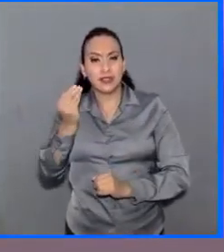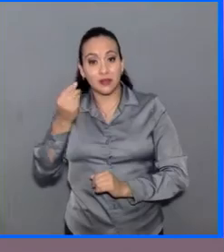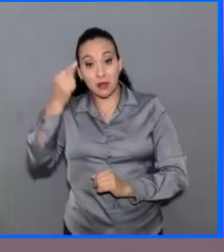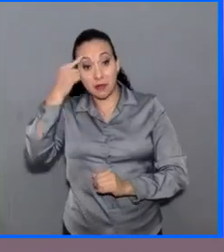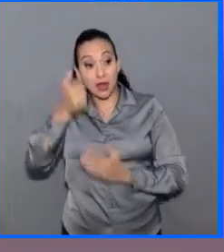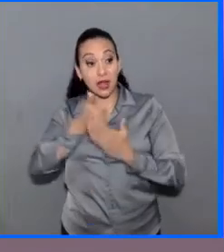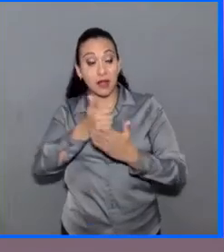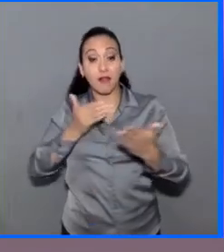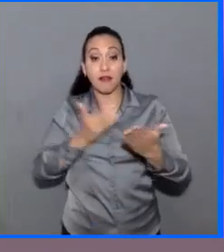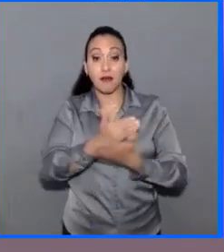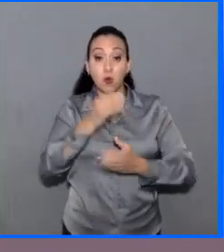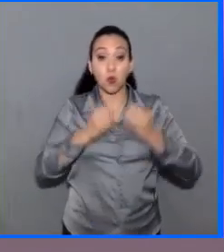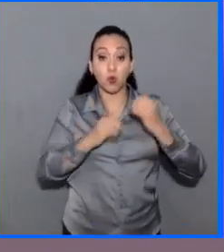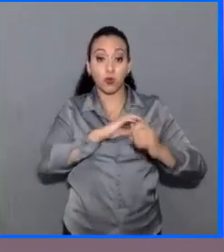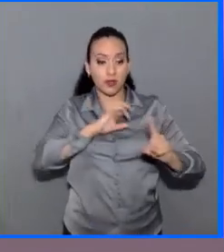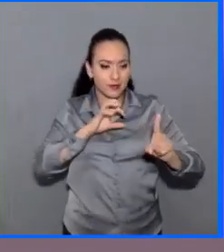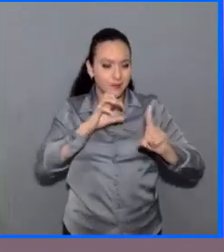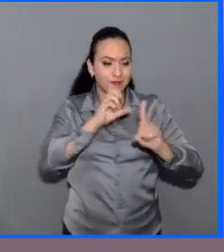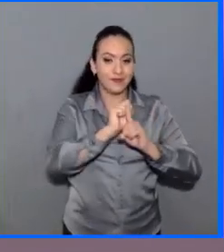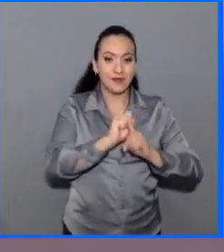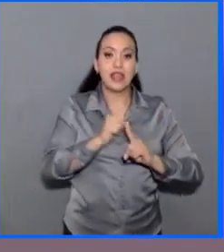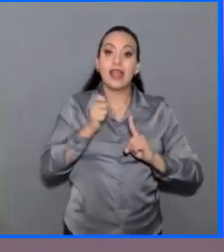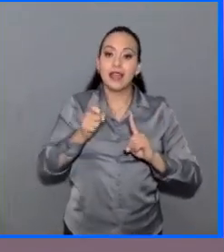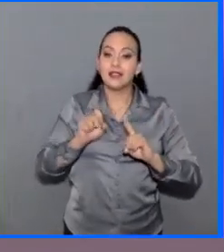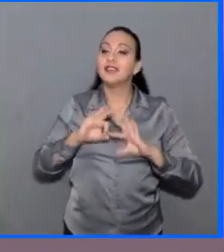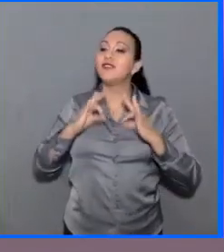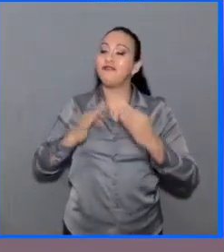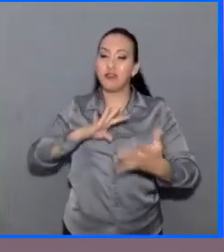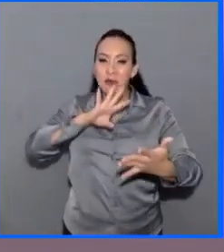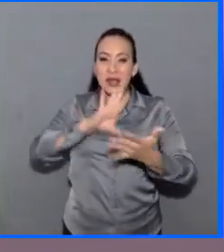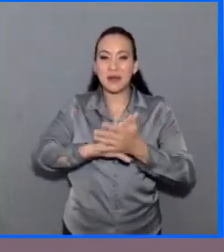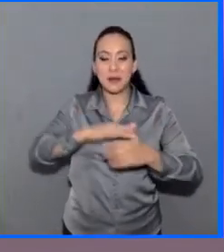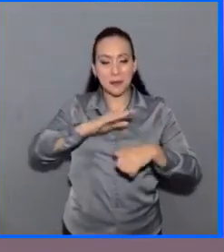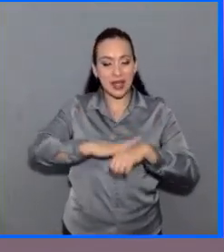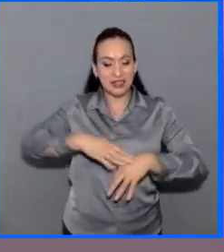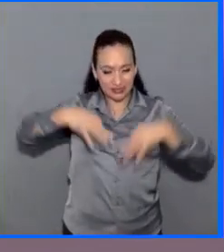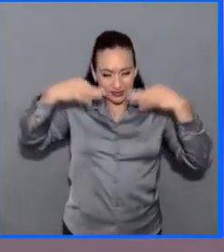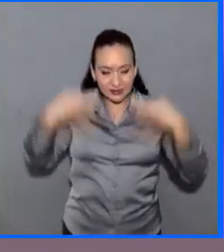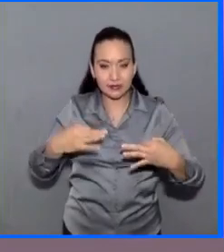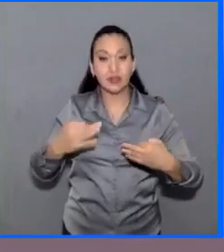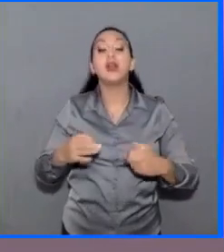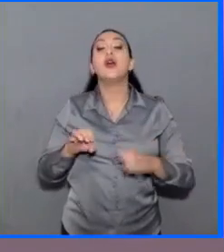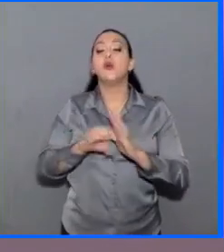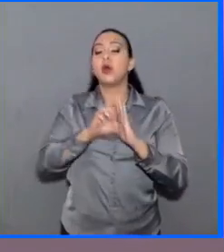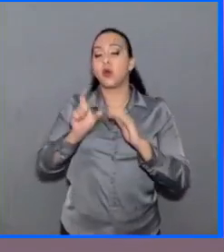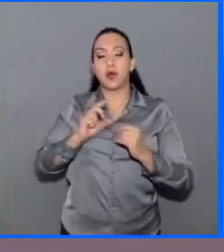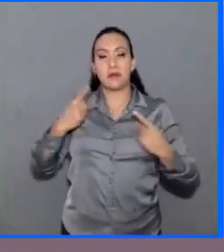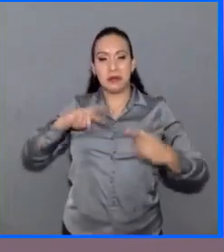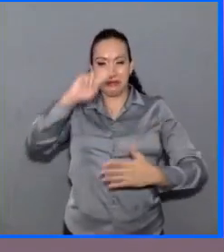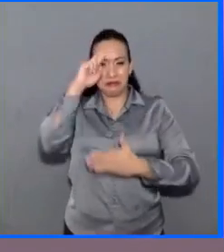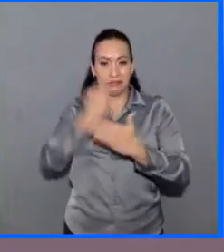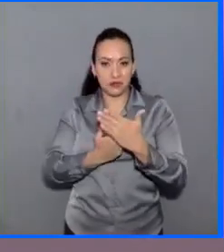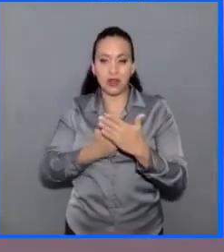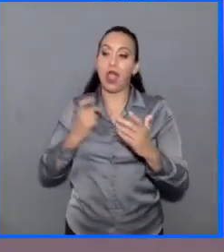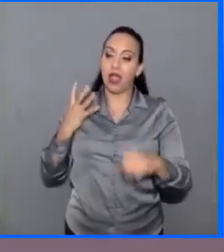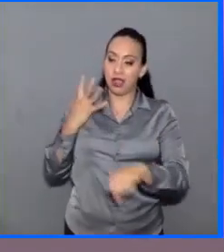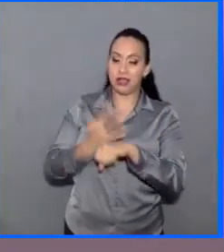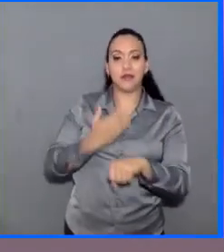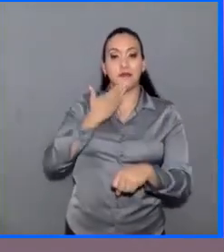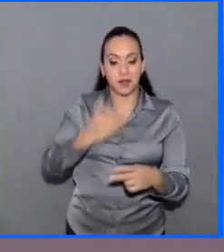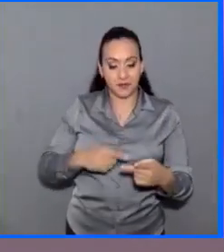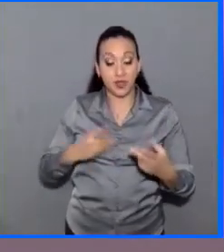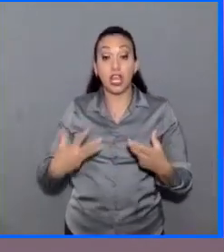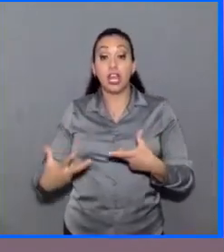justicia, una gestión penal más eficiente que permita abordar los delitos de manera oportuna, la inclusión de una